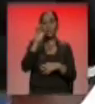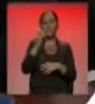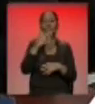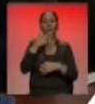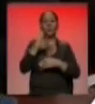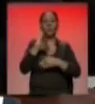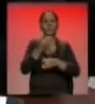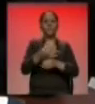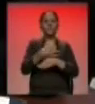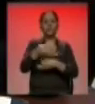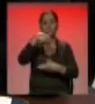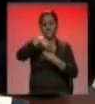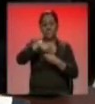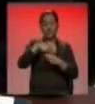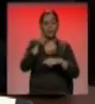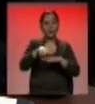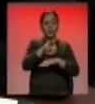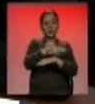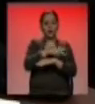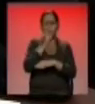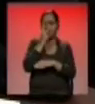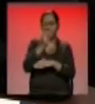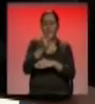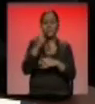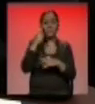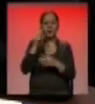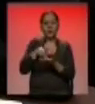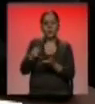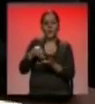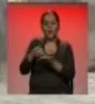funcionamiento de lo que la Fiscalía señala como una red para